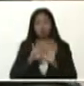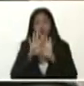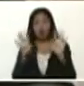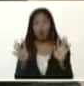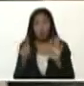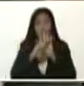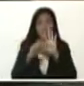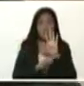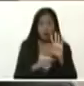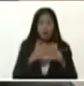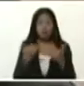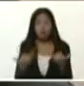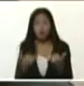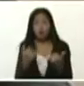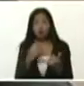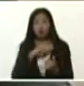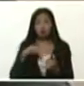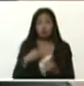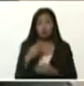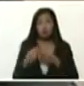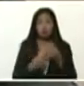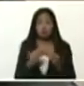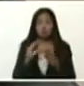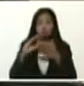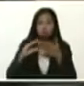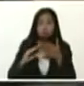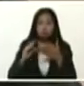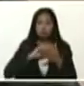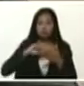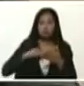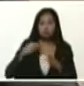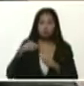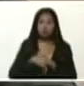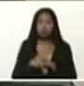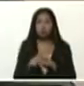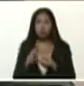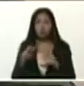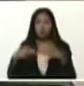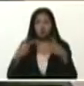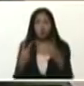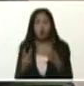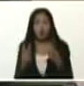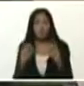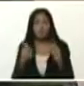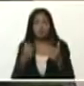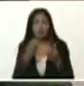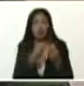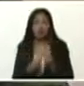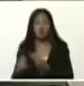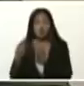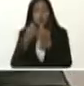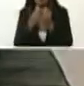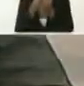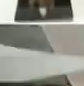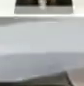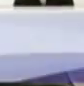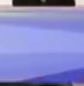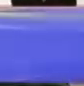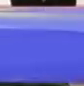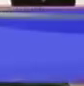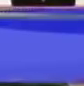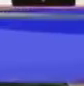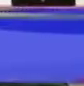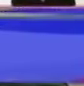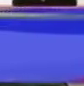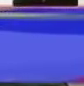medidas, presidente, las podemos caracterizar dentro de lo que hemos llamado el nuevo comienzo económico. El nuevo comienzo económico expresado